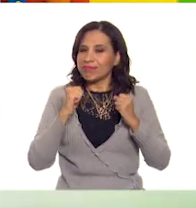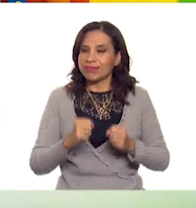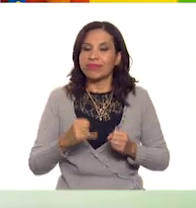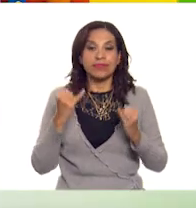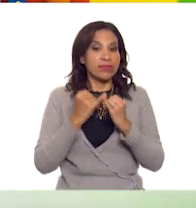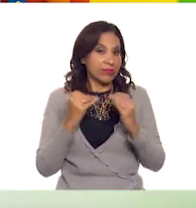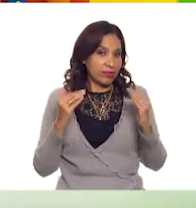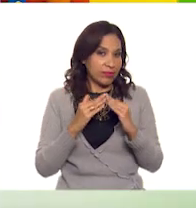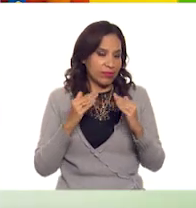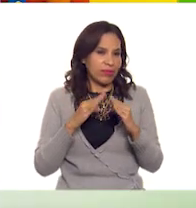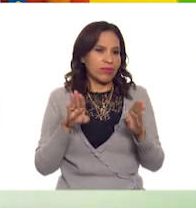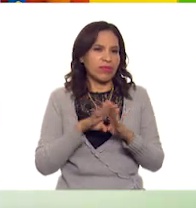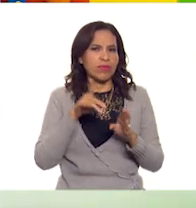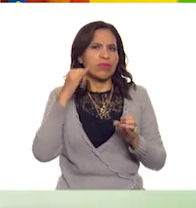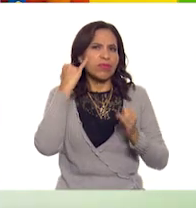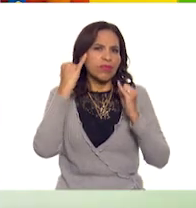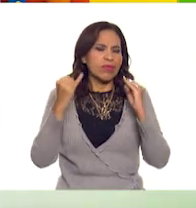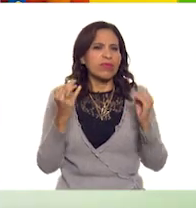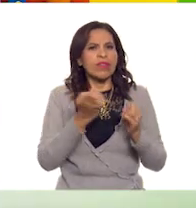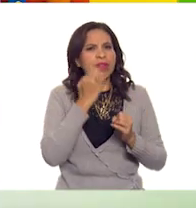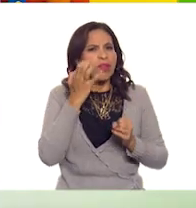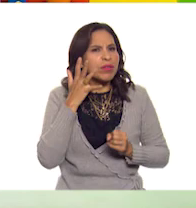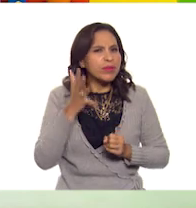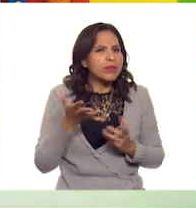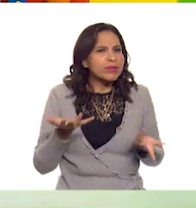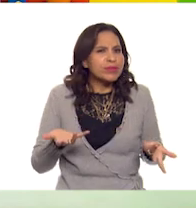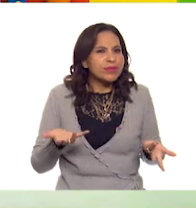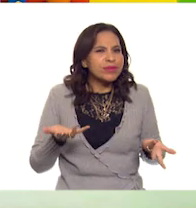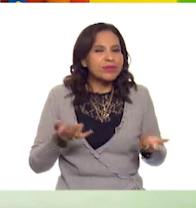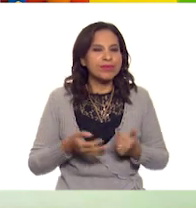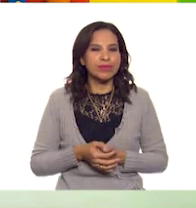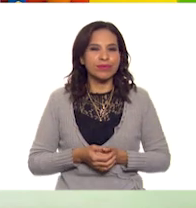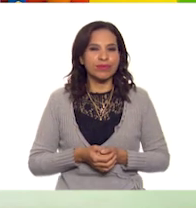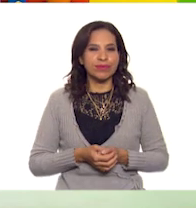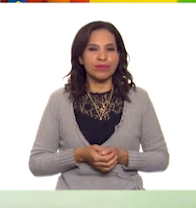en casa, ¿cómo te imaginas tu escuela en un futuro?